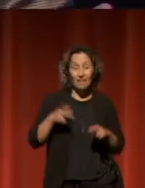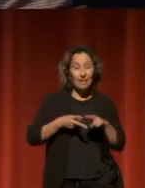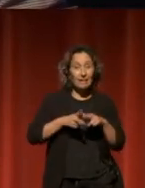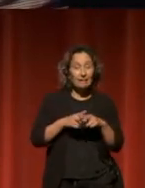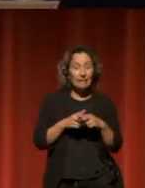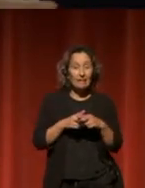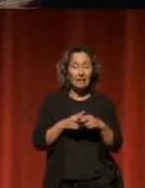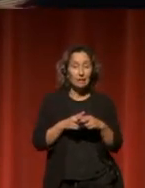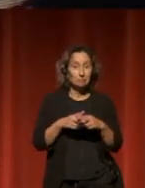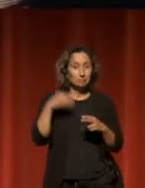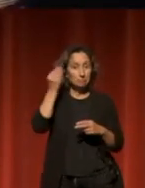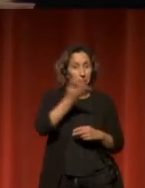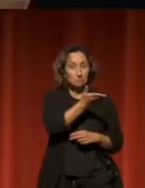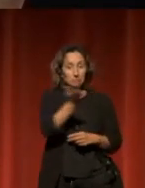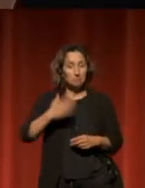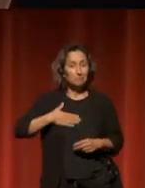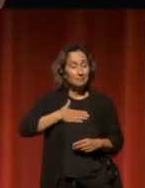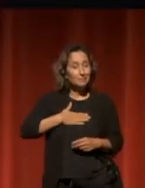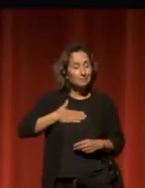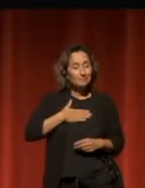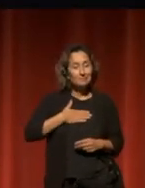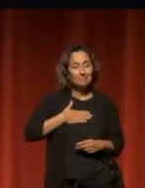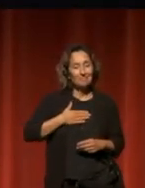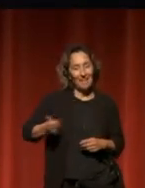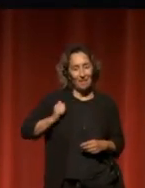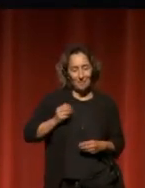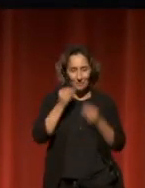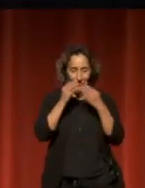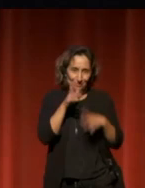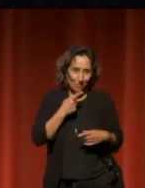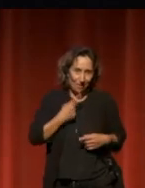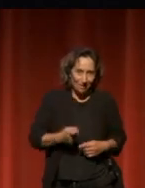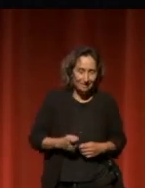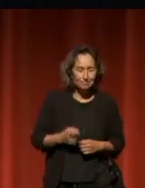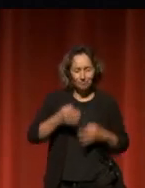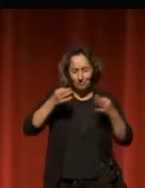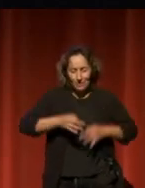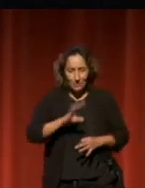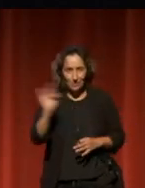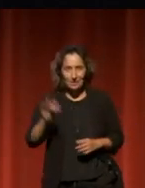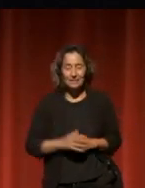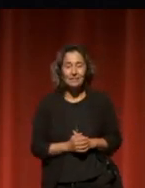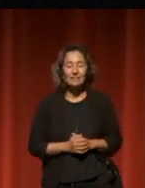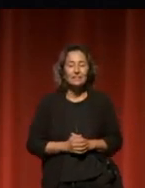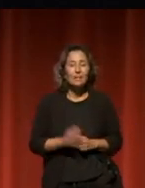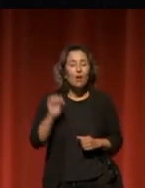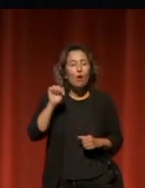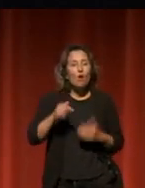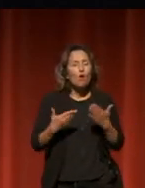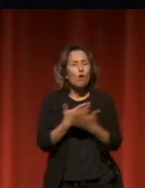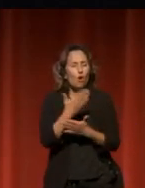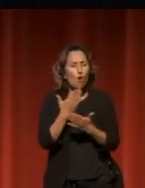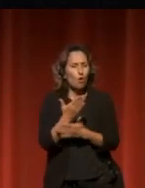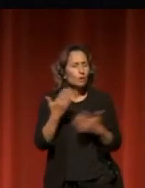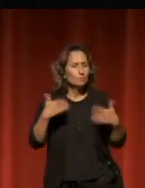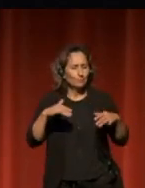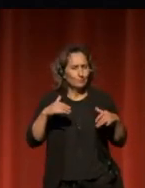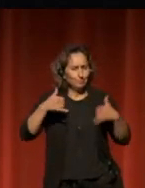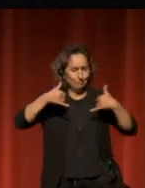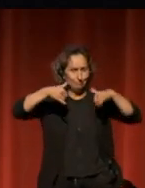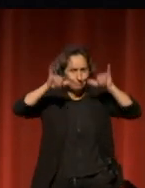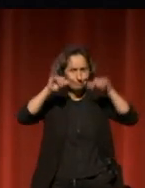fueran satisfactorios y se aprovecharan. Seguro que sí. Hoy vamos a tener una jornada también bastante